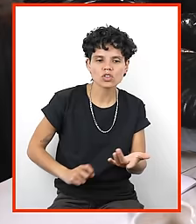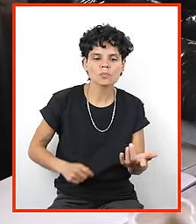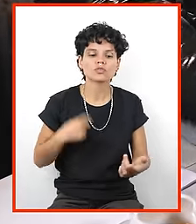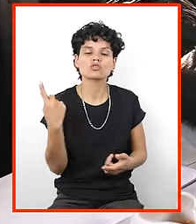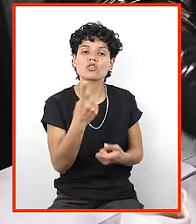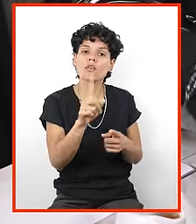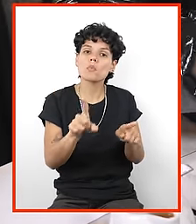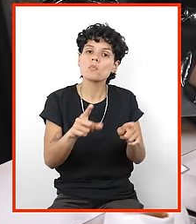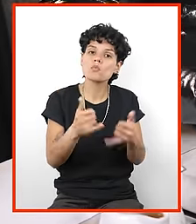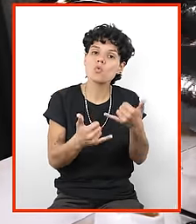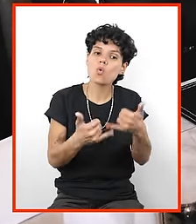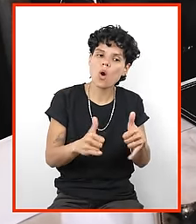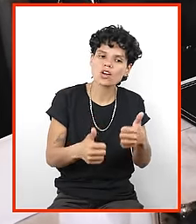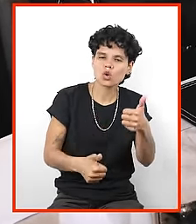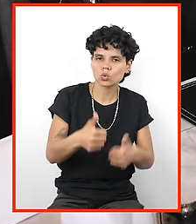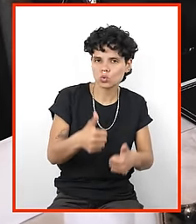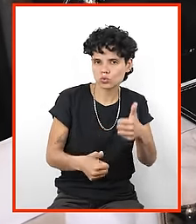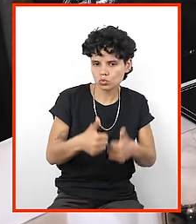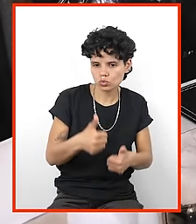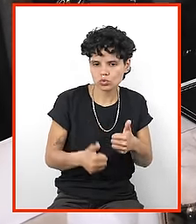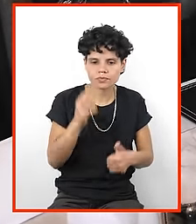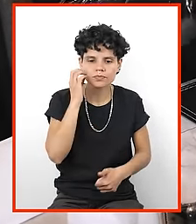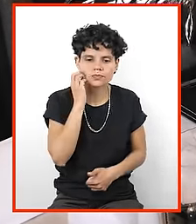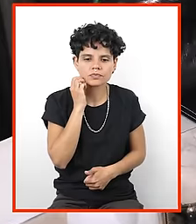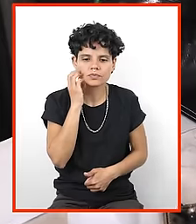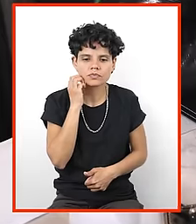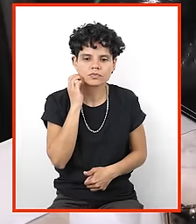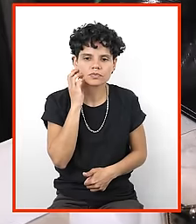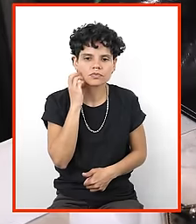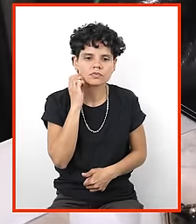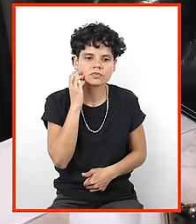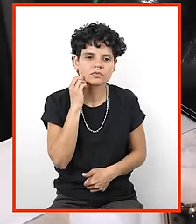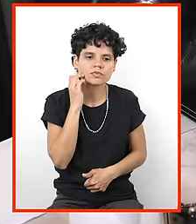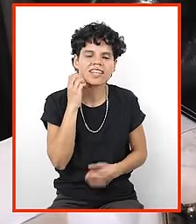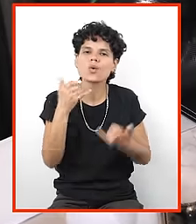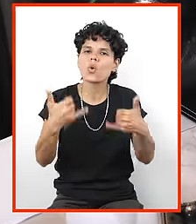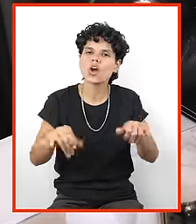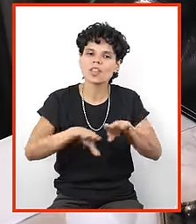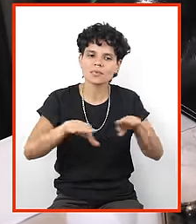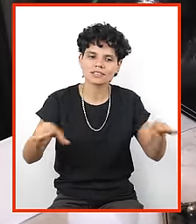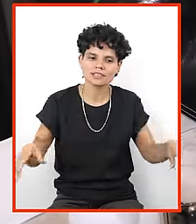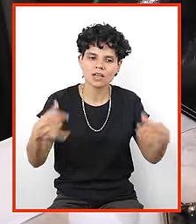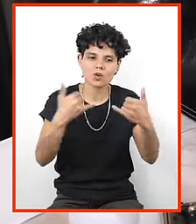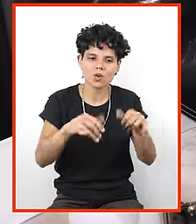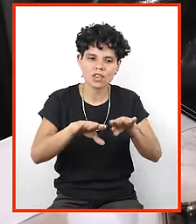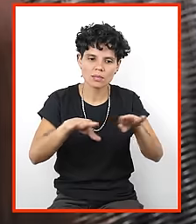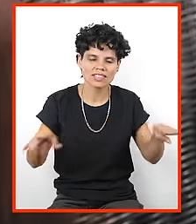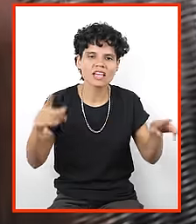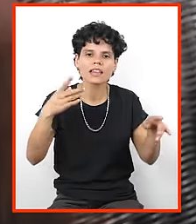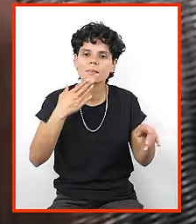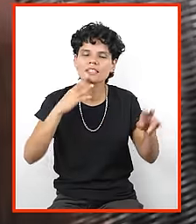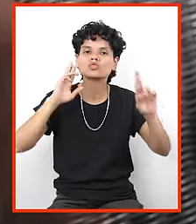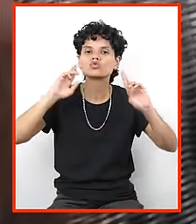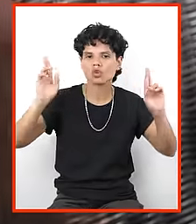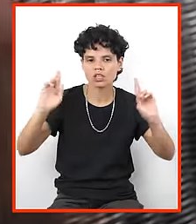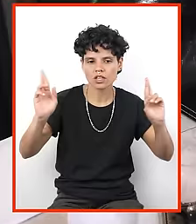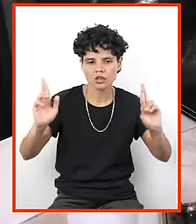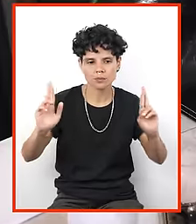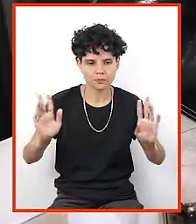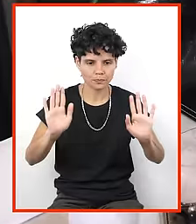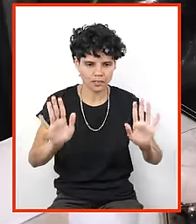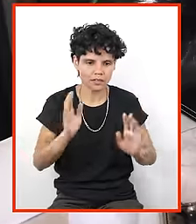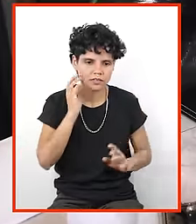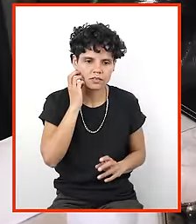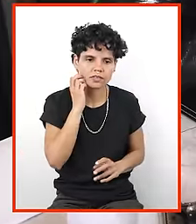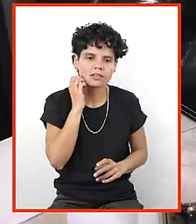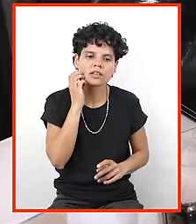concurso contigo y con Atenea. Ya, me encanta esto. Este es un juego de mesa, pero con sonido. Ah, mira. Es